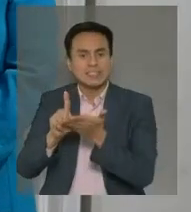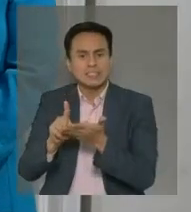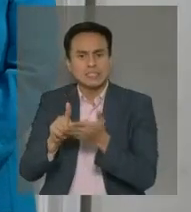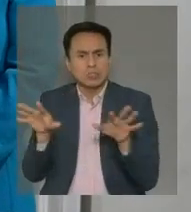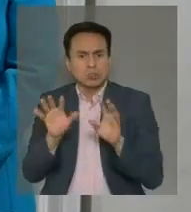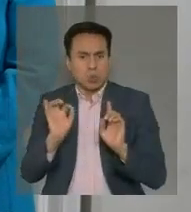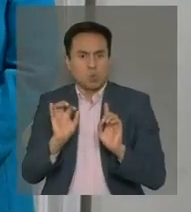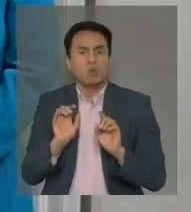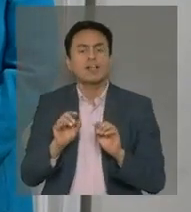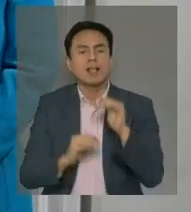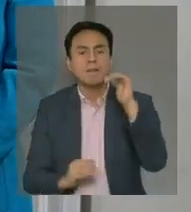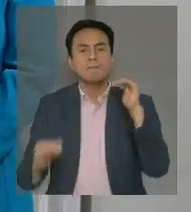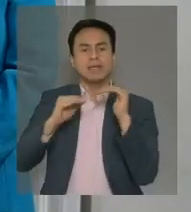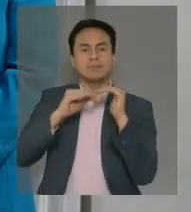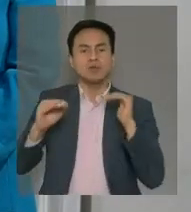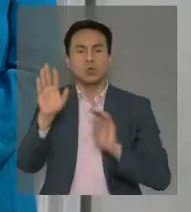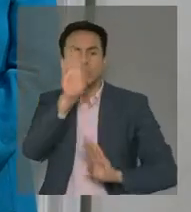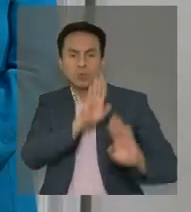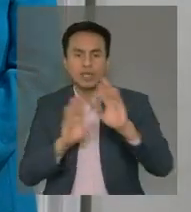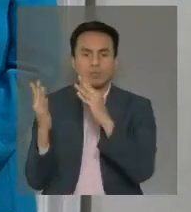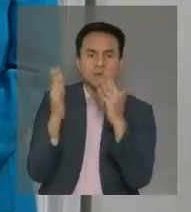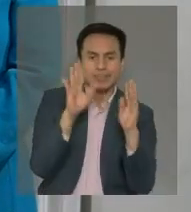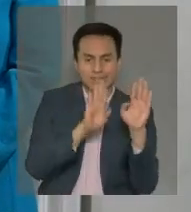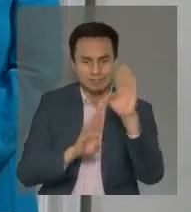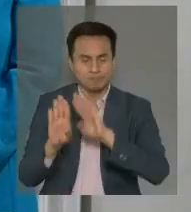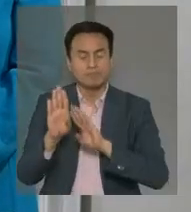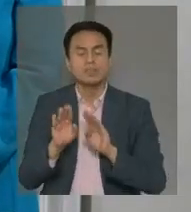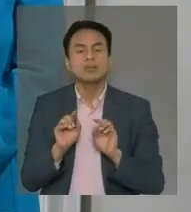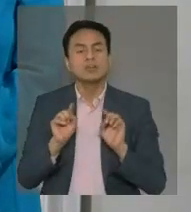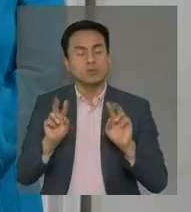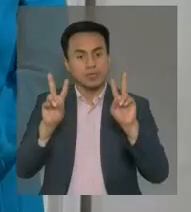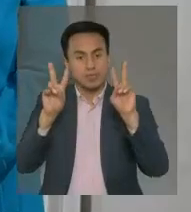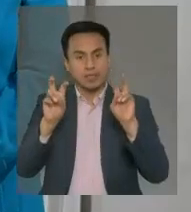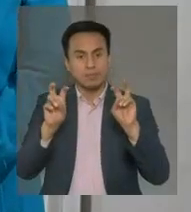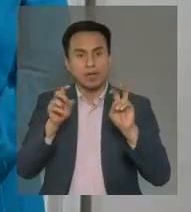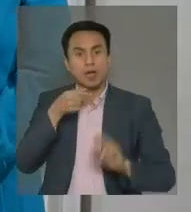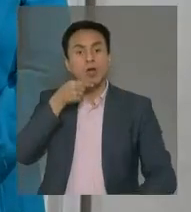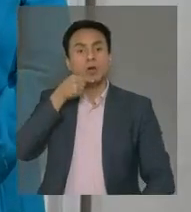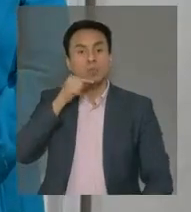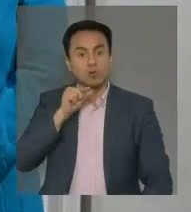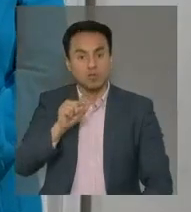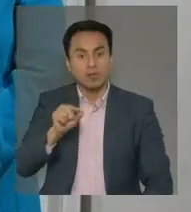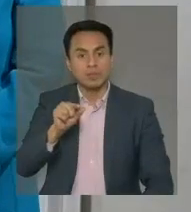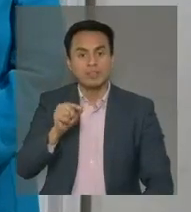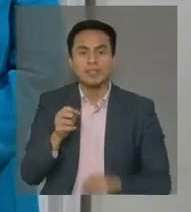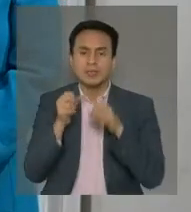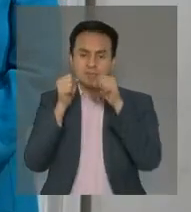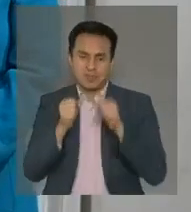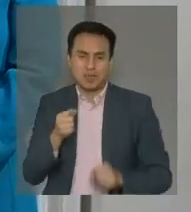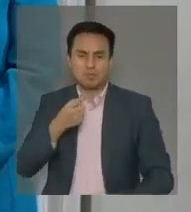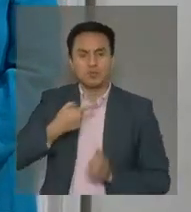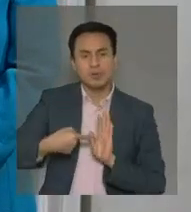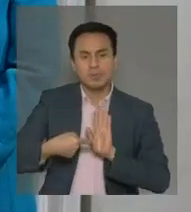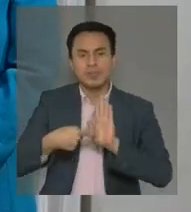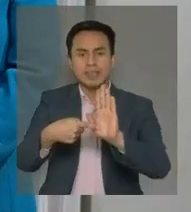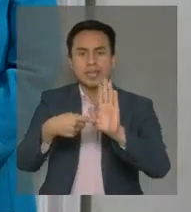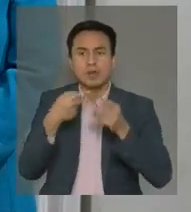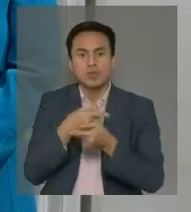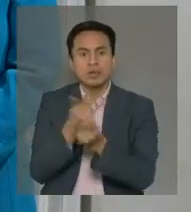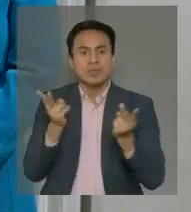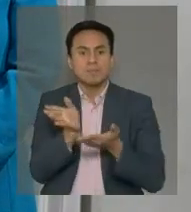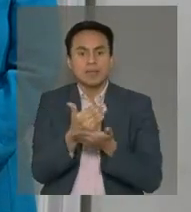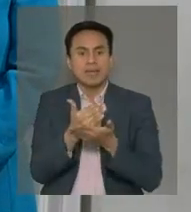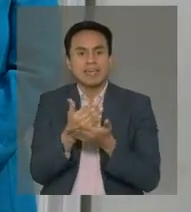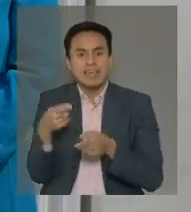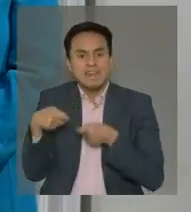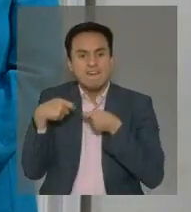los más altos estándares medioambientales sobre esto prontamente podremos presentar públicamente el plan